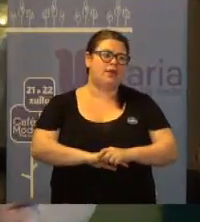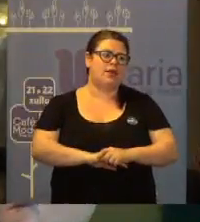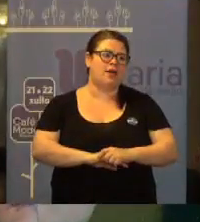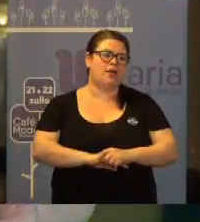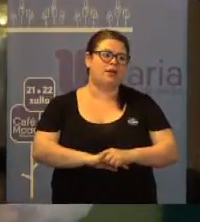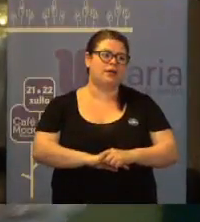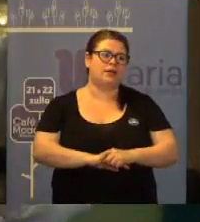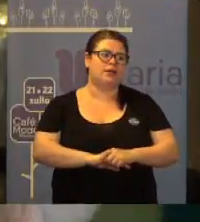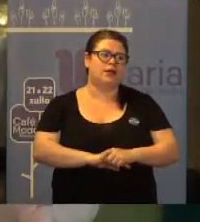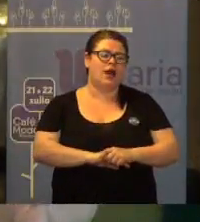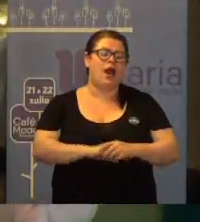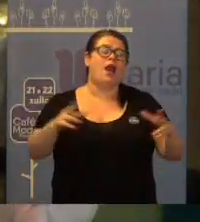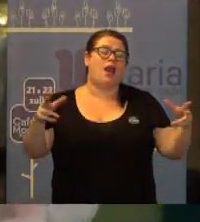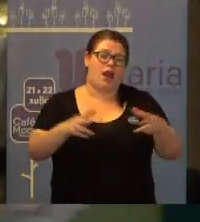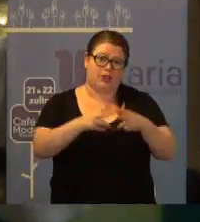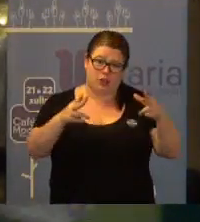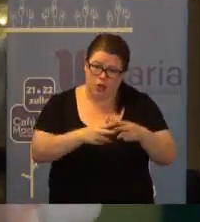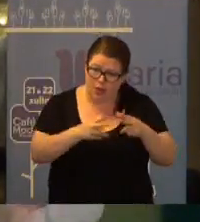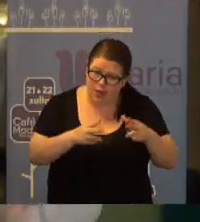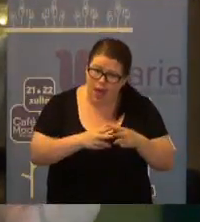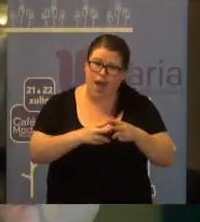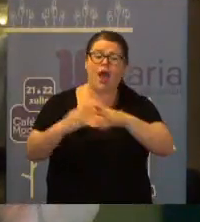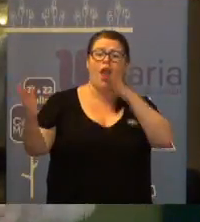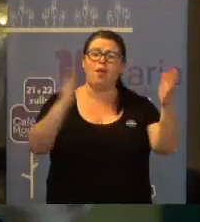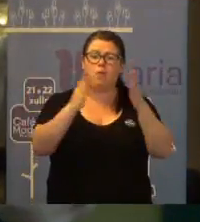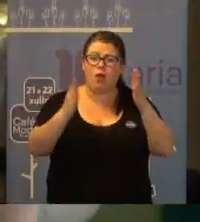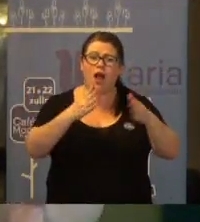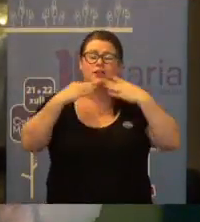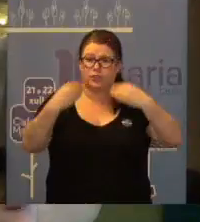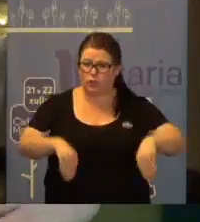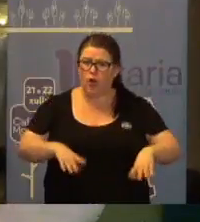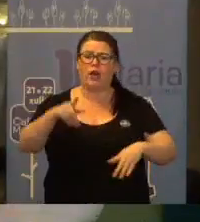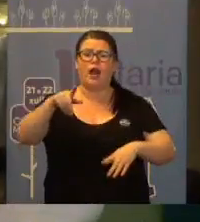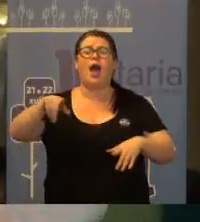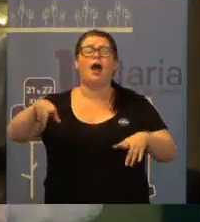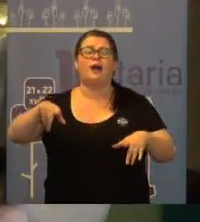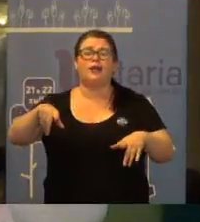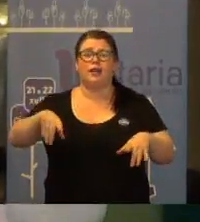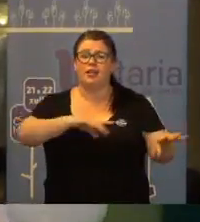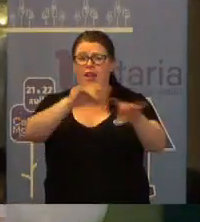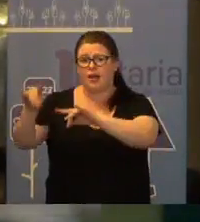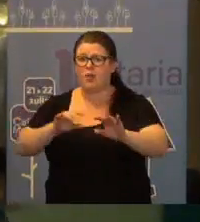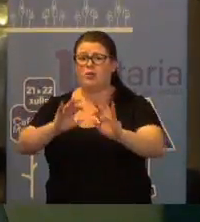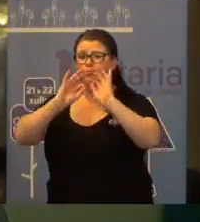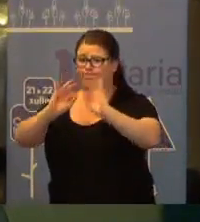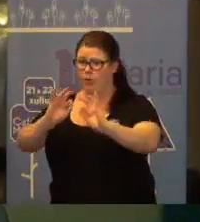construe en sociedades, en momentos históricos e en territorios concretos,